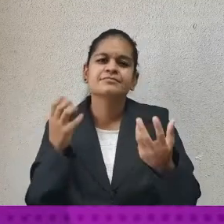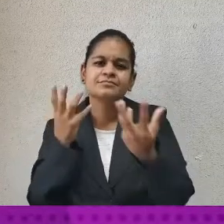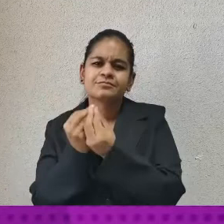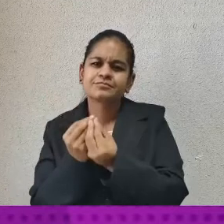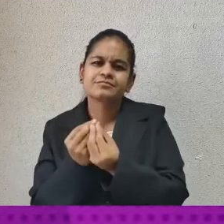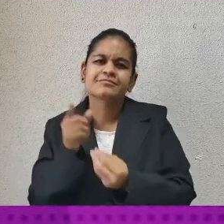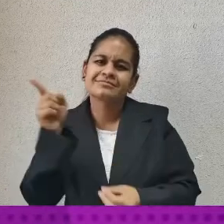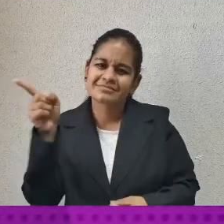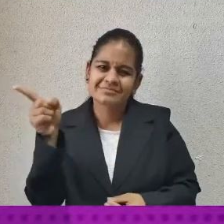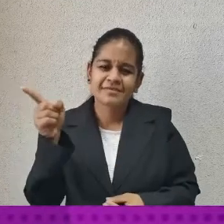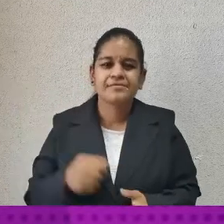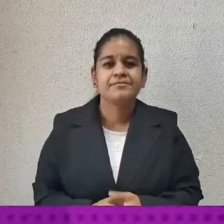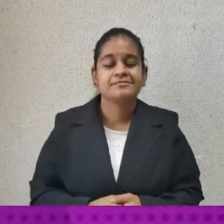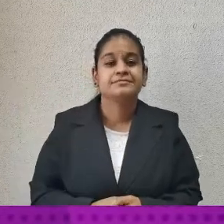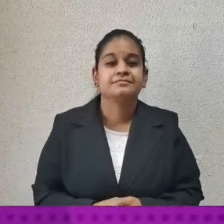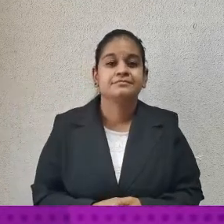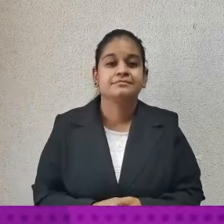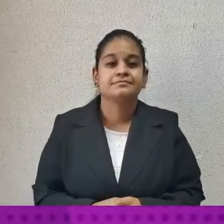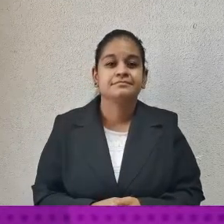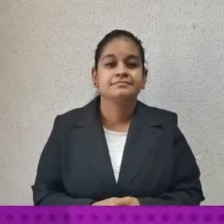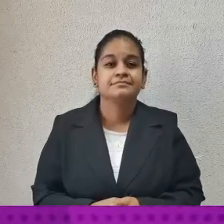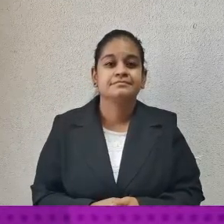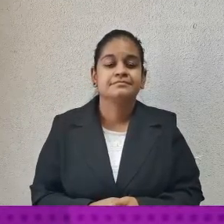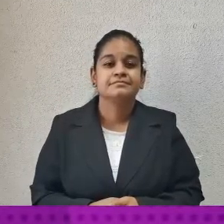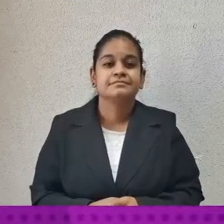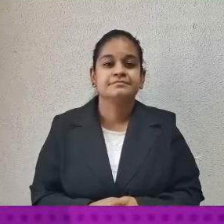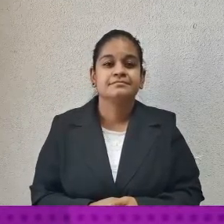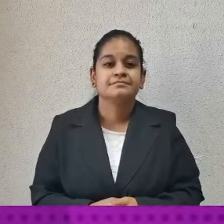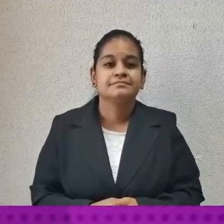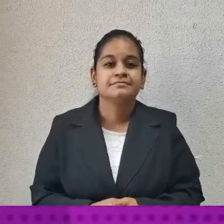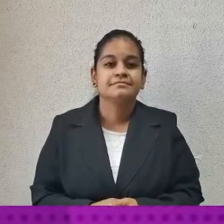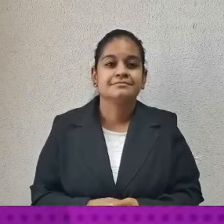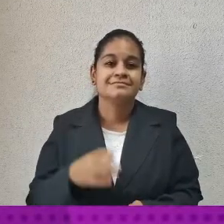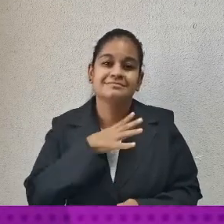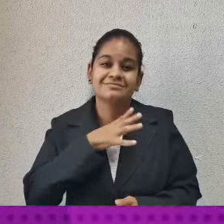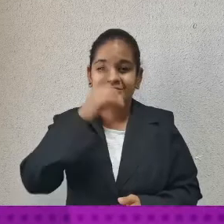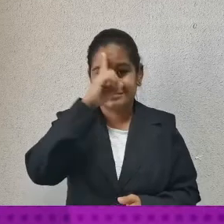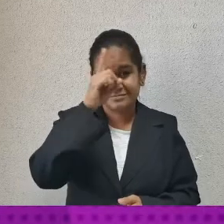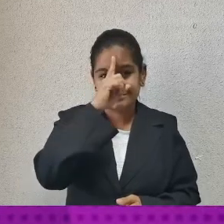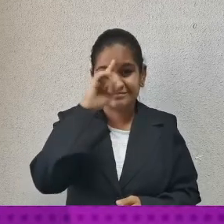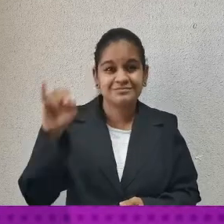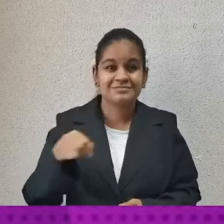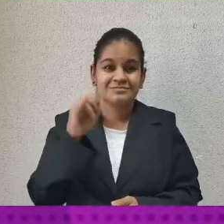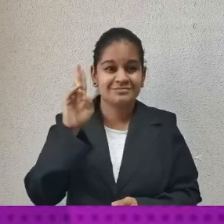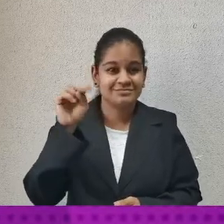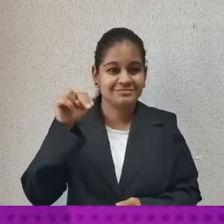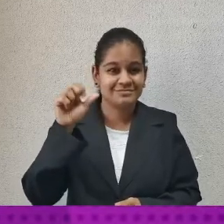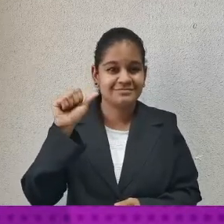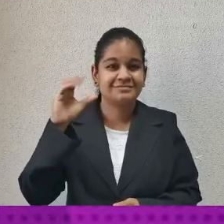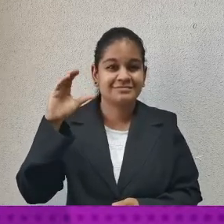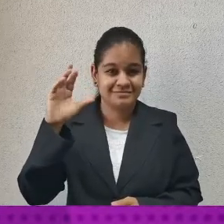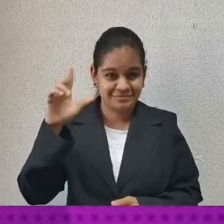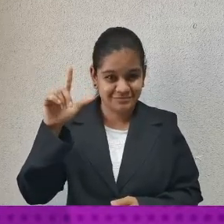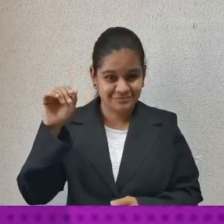está aquí con nosotros y nos da mucho gusto tener de nueva cuenta en La Urna en el Instituto Electoral de Coahuila, al consejero Juan Carlos Cisneros